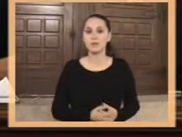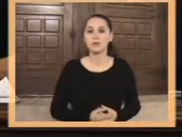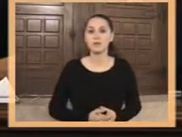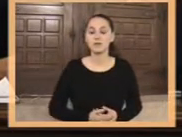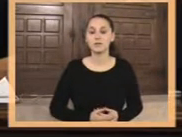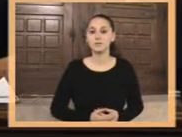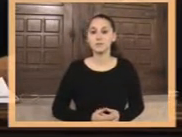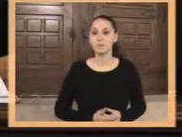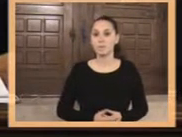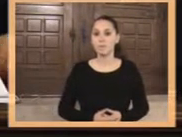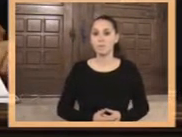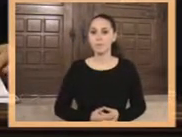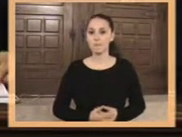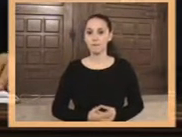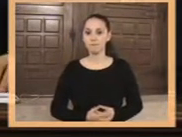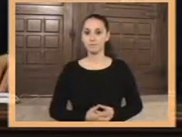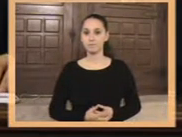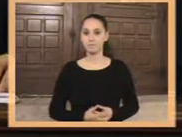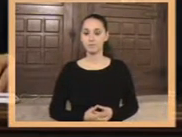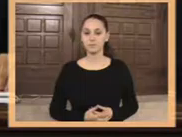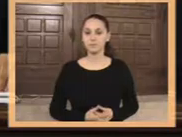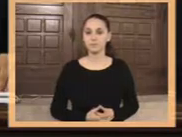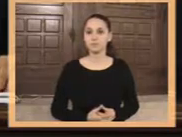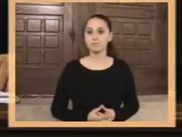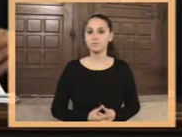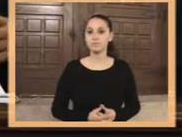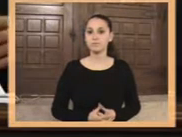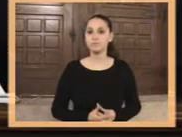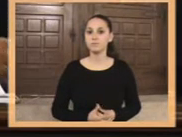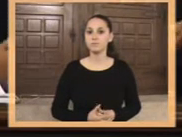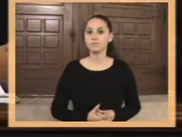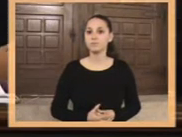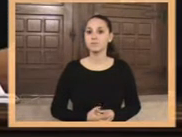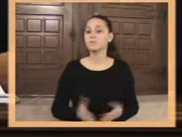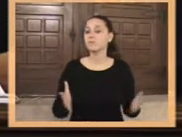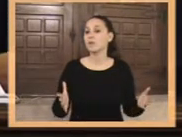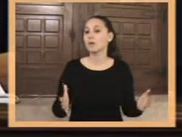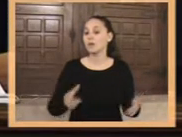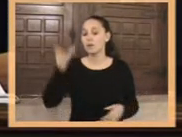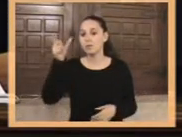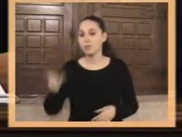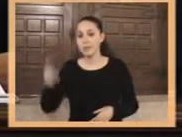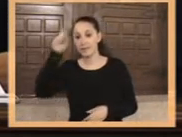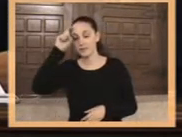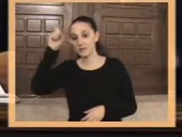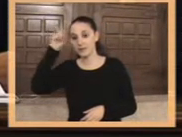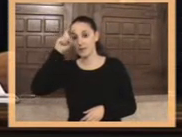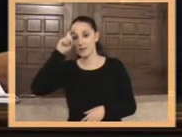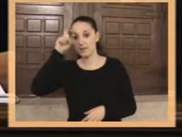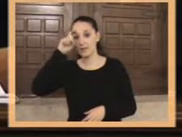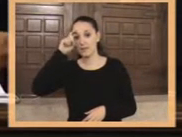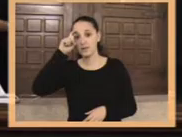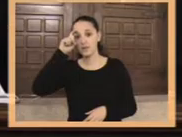la Administración local como de la Administración regional. El propio Zapatero, cuando se inicia el gobierno de Fernández Vara